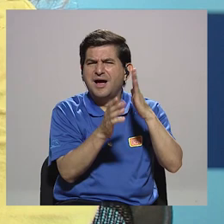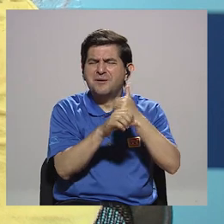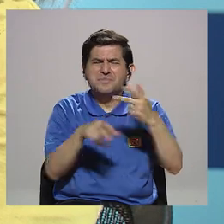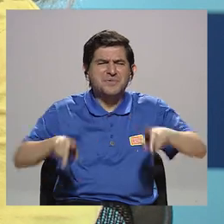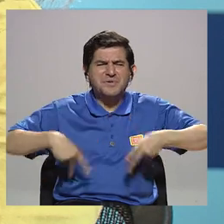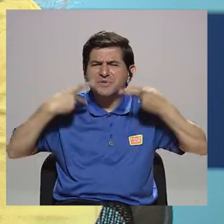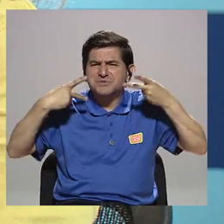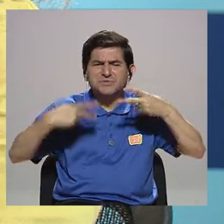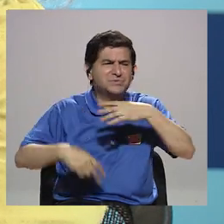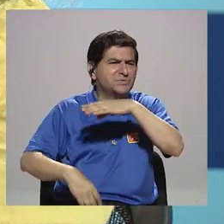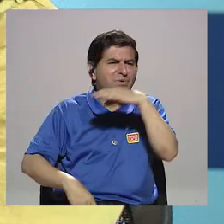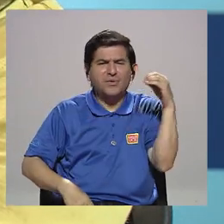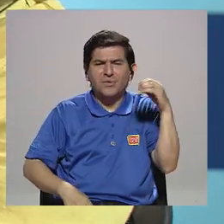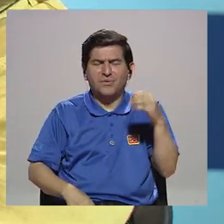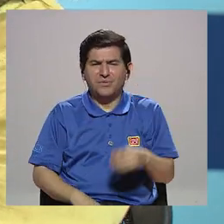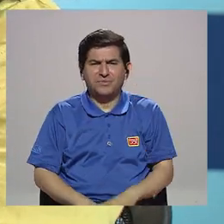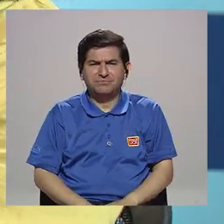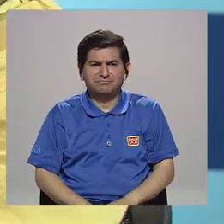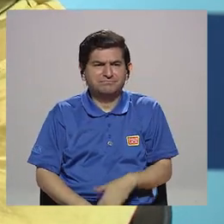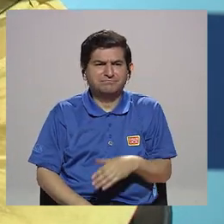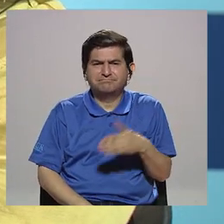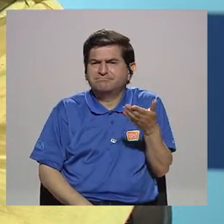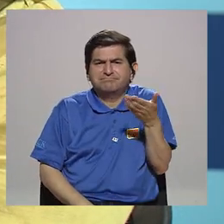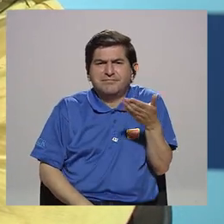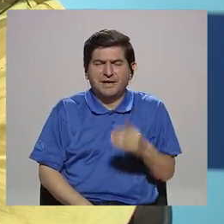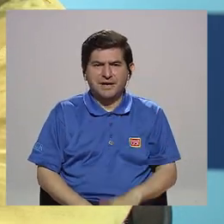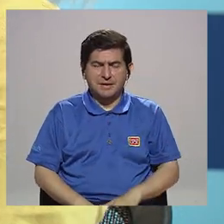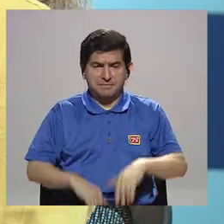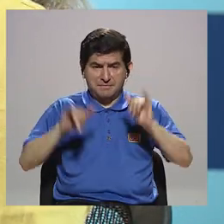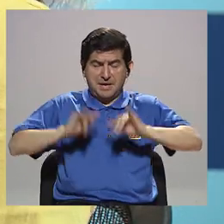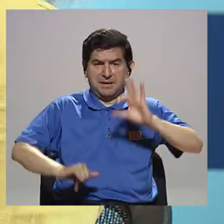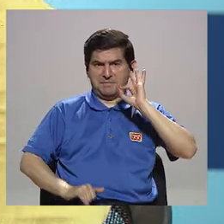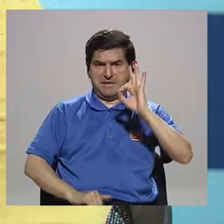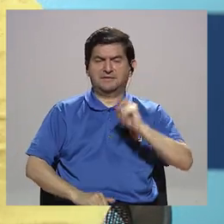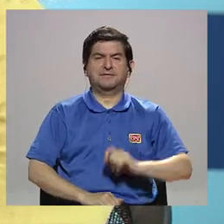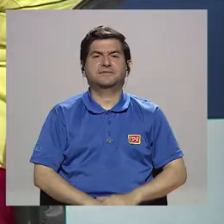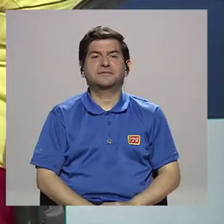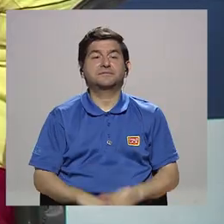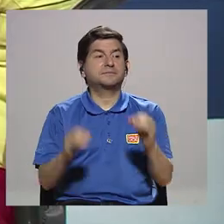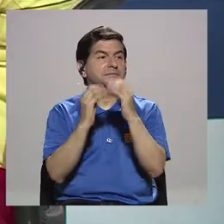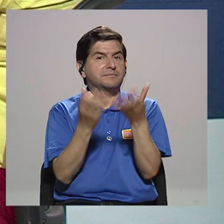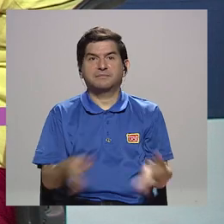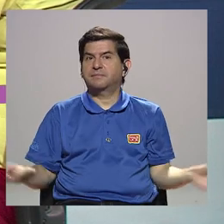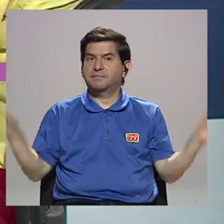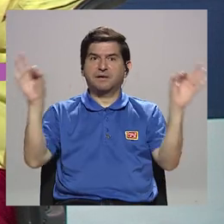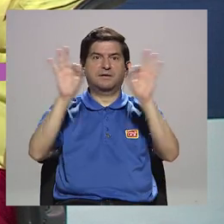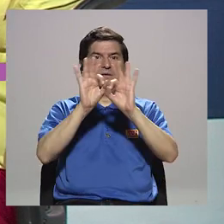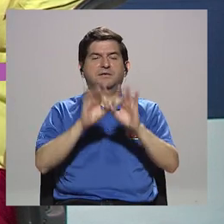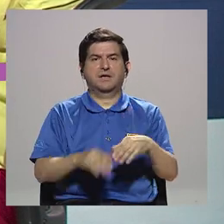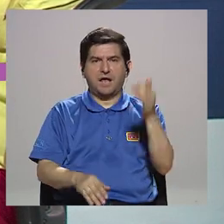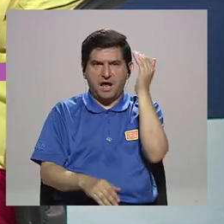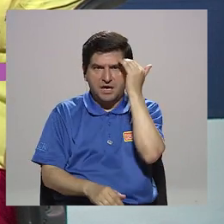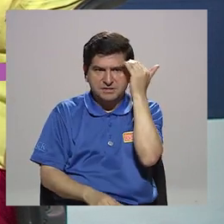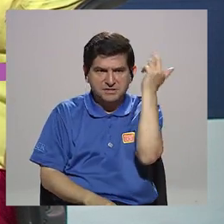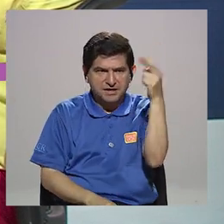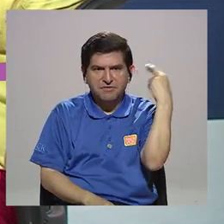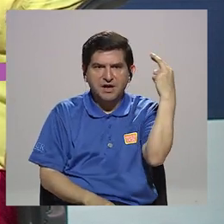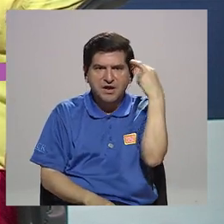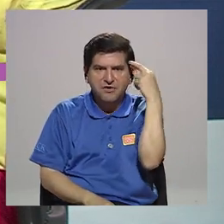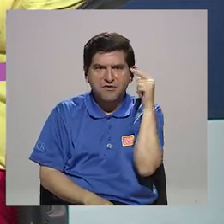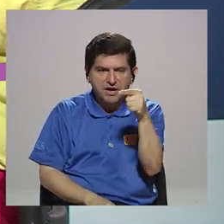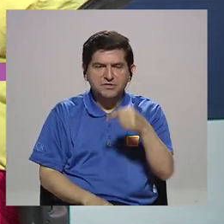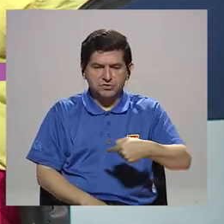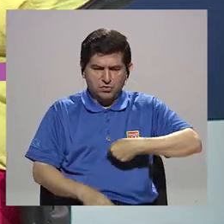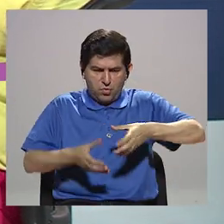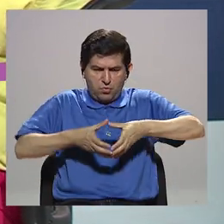cambios debe hacer en su vida o qué, verdad, para estar bien? Sí, lo más importante es averiguarse la causa de